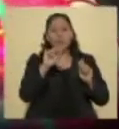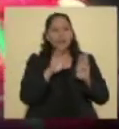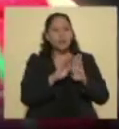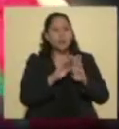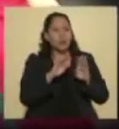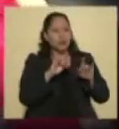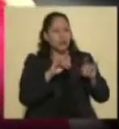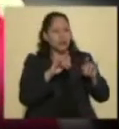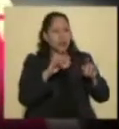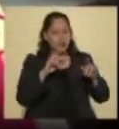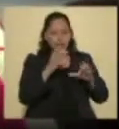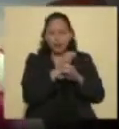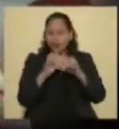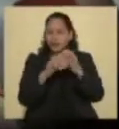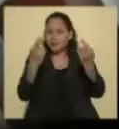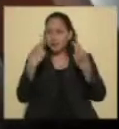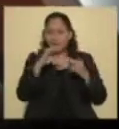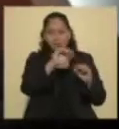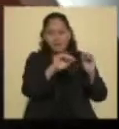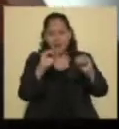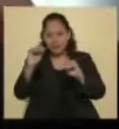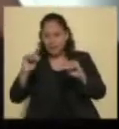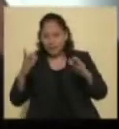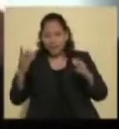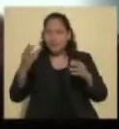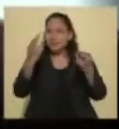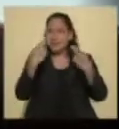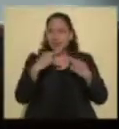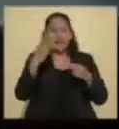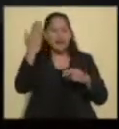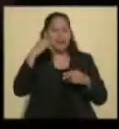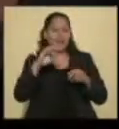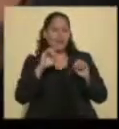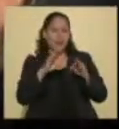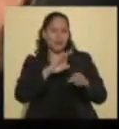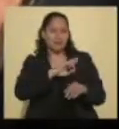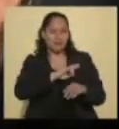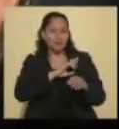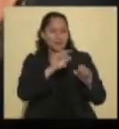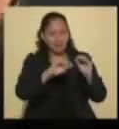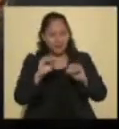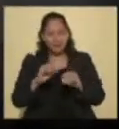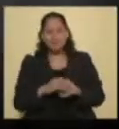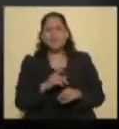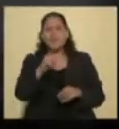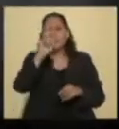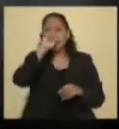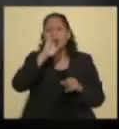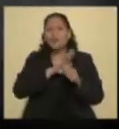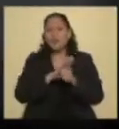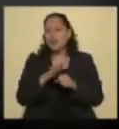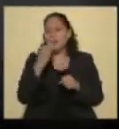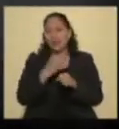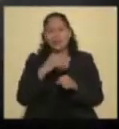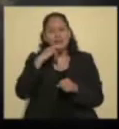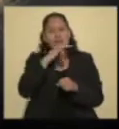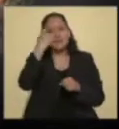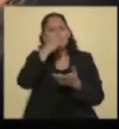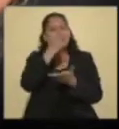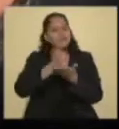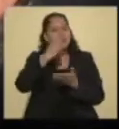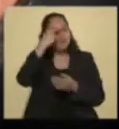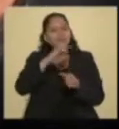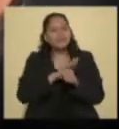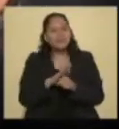puse toda mi artesanía y todas mis cosas que tenía en mi oficina particular. ¿Qué nos recomienda rápidamente para la Ciudad de